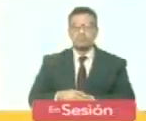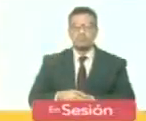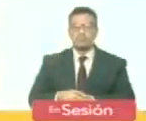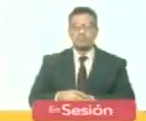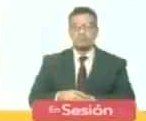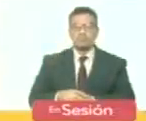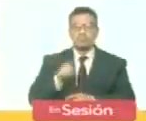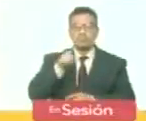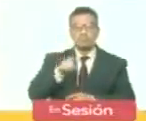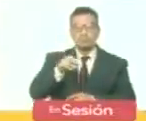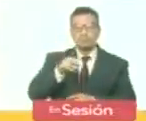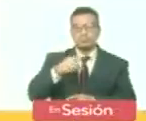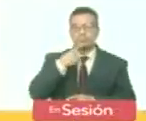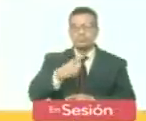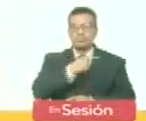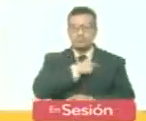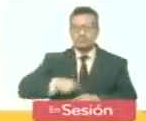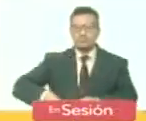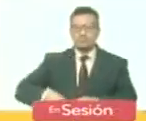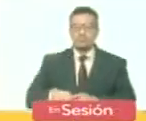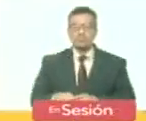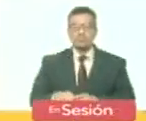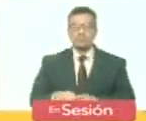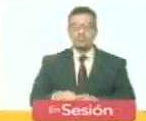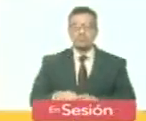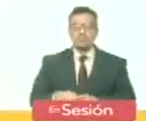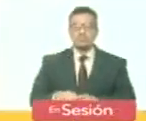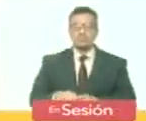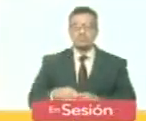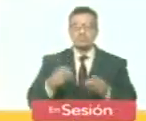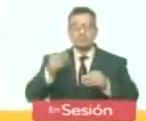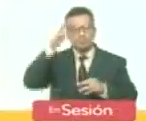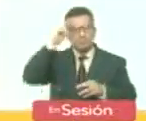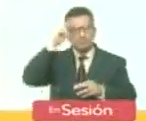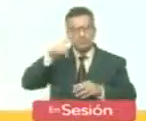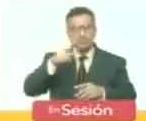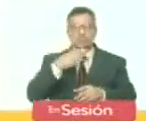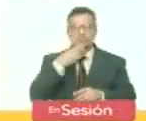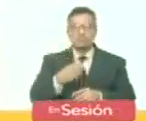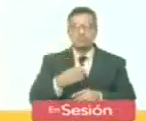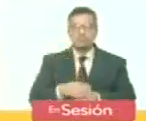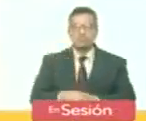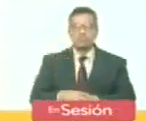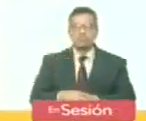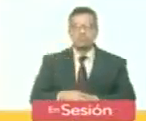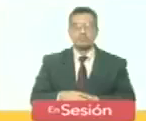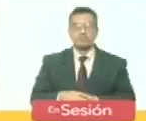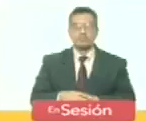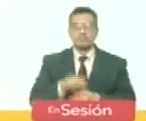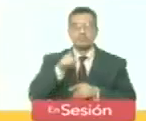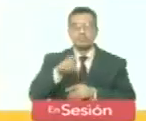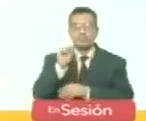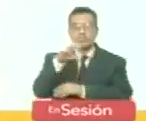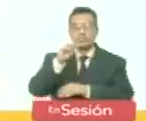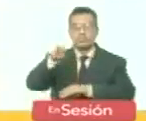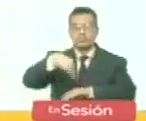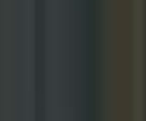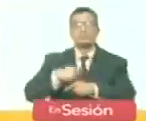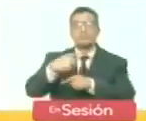Por tal motivo, señor presidente, muy respetuosamente solicito ante esta Asamblea